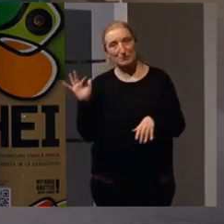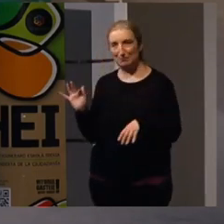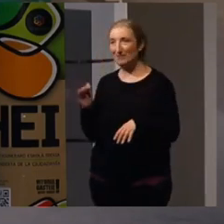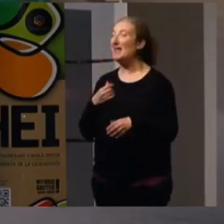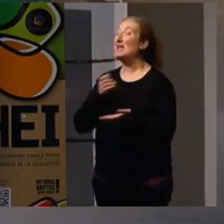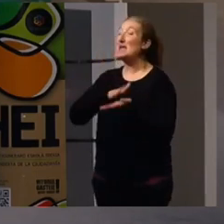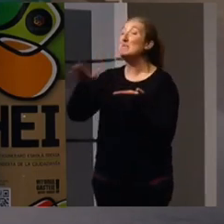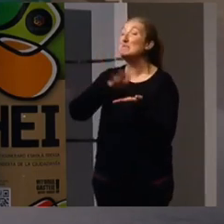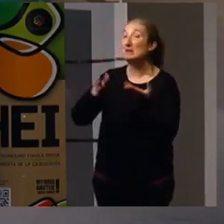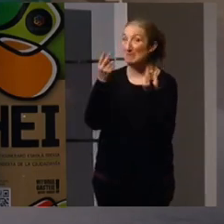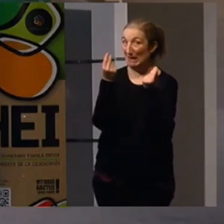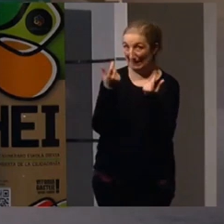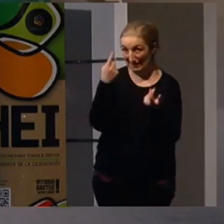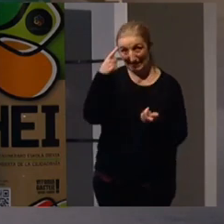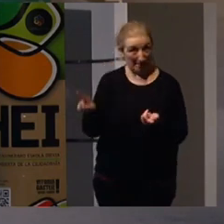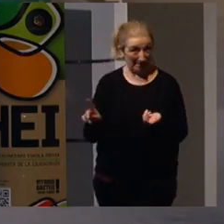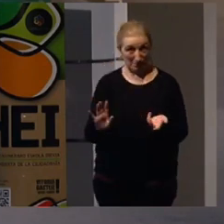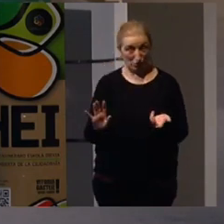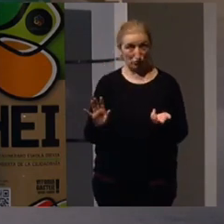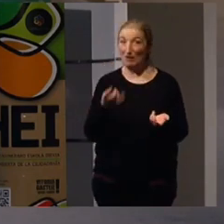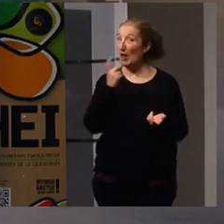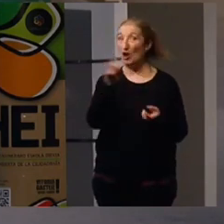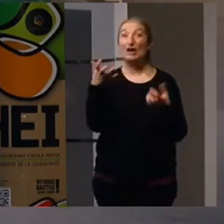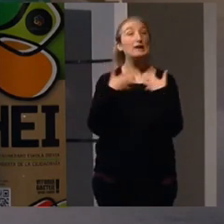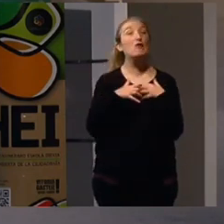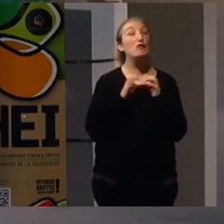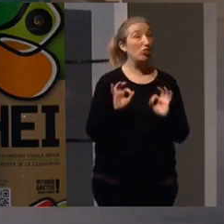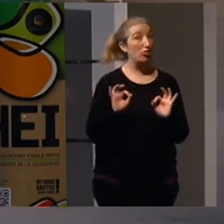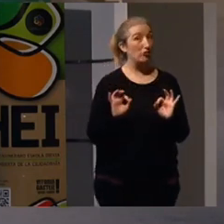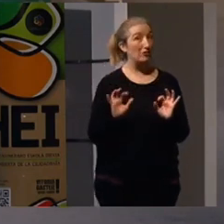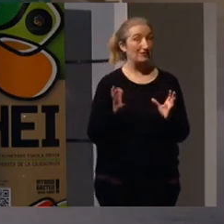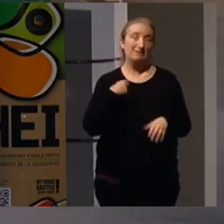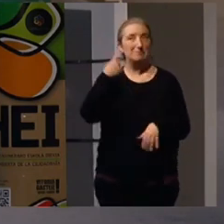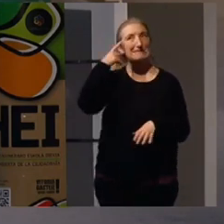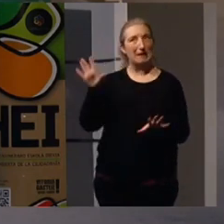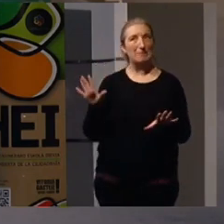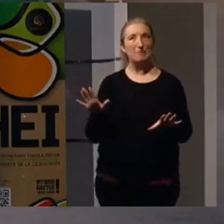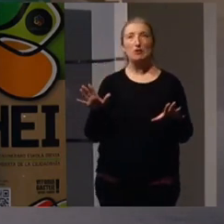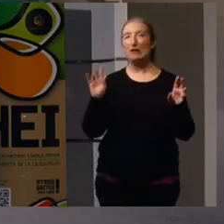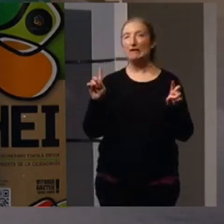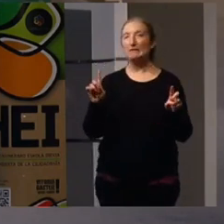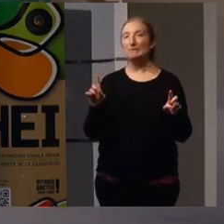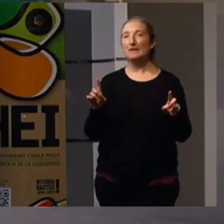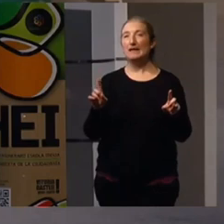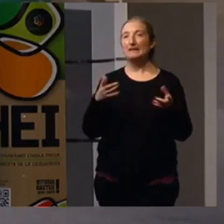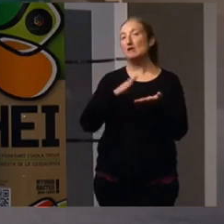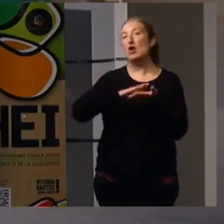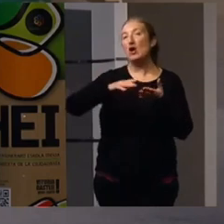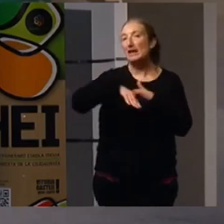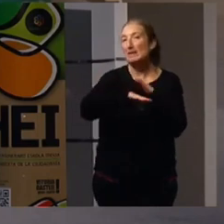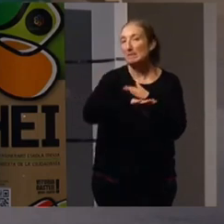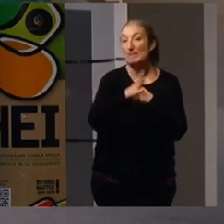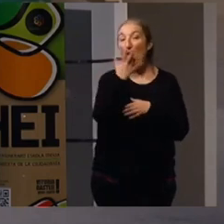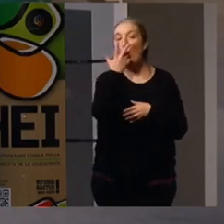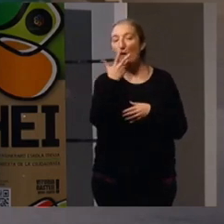sé. Imprimir dinero ya sabemos que no funciona así, ¿no? Quitando estas cosas de no imprimir dinero, sino